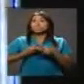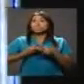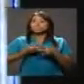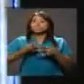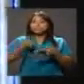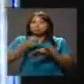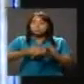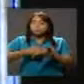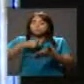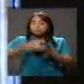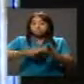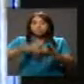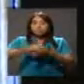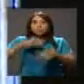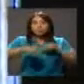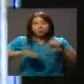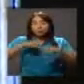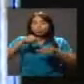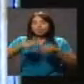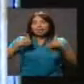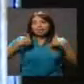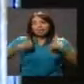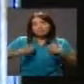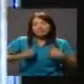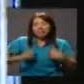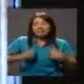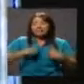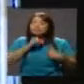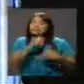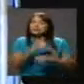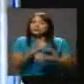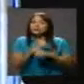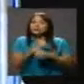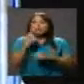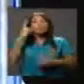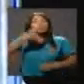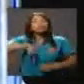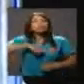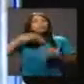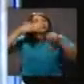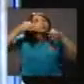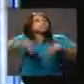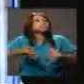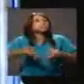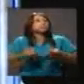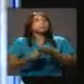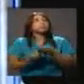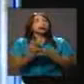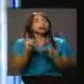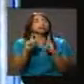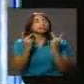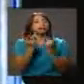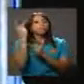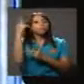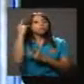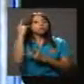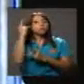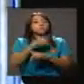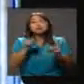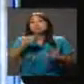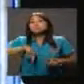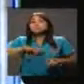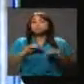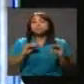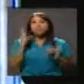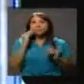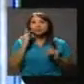muy insegura al inicio porque decidimos crear un partido político sin el aporte de experiencia tradicional política cosa